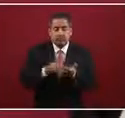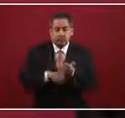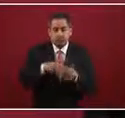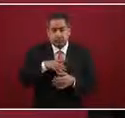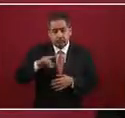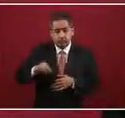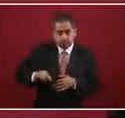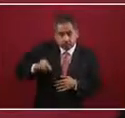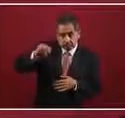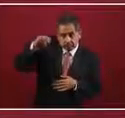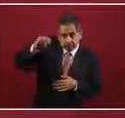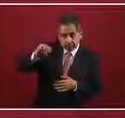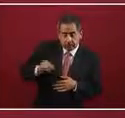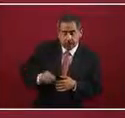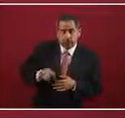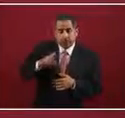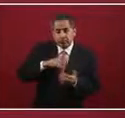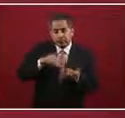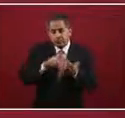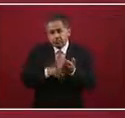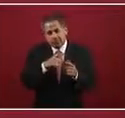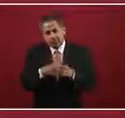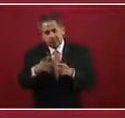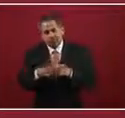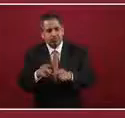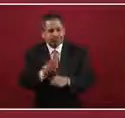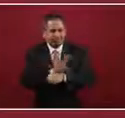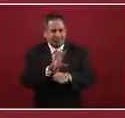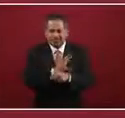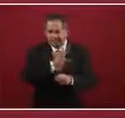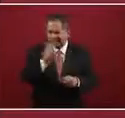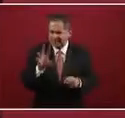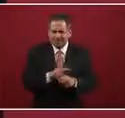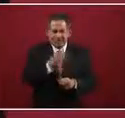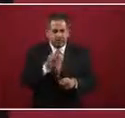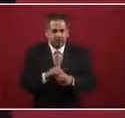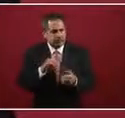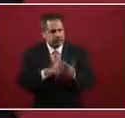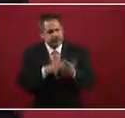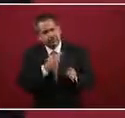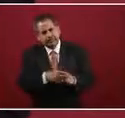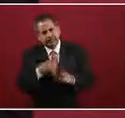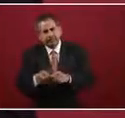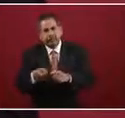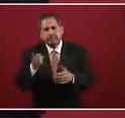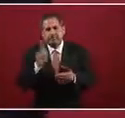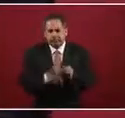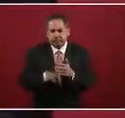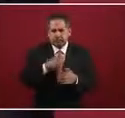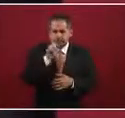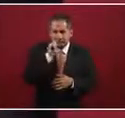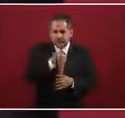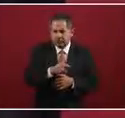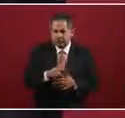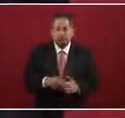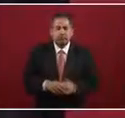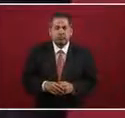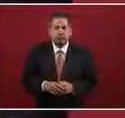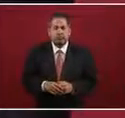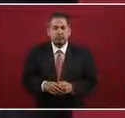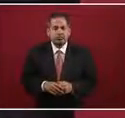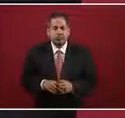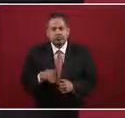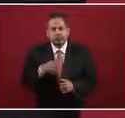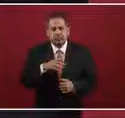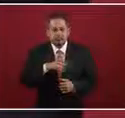elevador, entonces, bueno, pues ahí tiene equipo auxiliar y además, pues ahí todo lo que también se trabajaba, bueno, pues tiene un equipo especial,